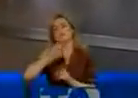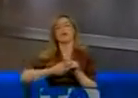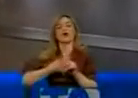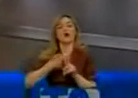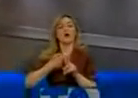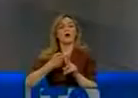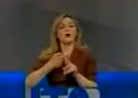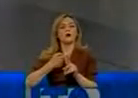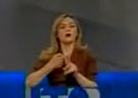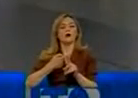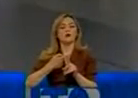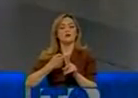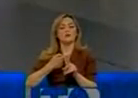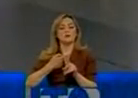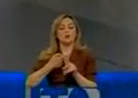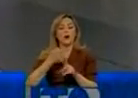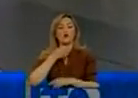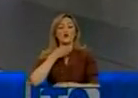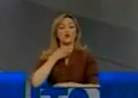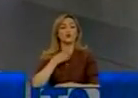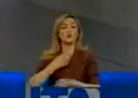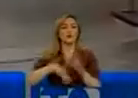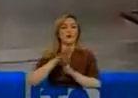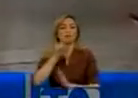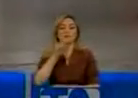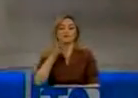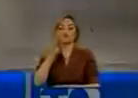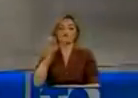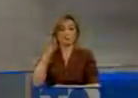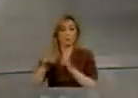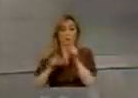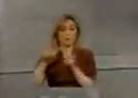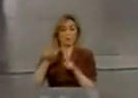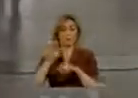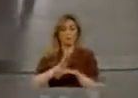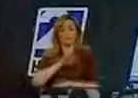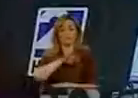mil personas salieron en vuelos desde Ecuador rumbo al exterior. Luisa María Heredia, 24 horas.